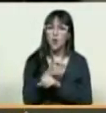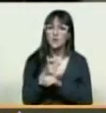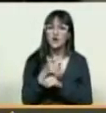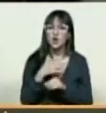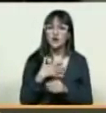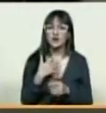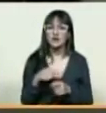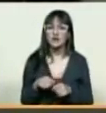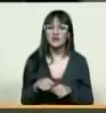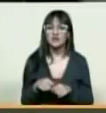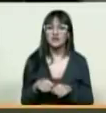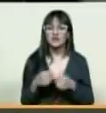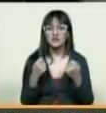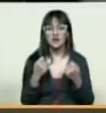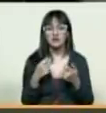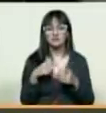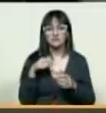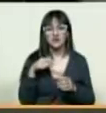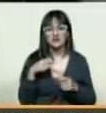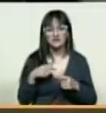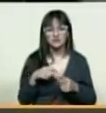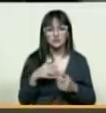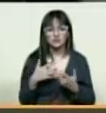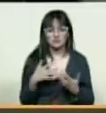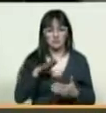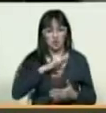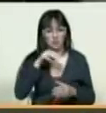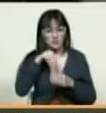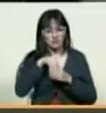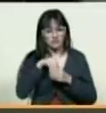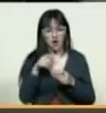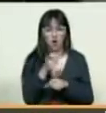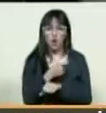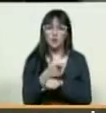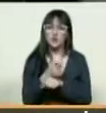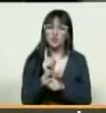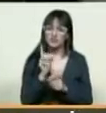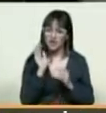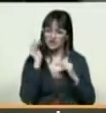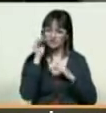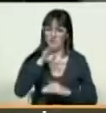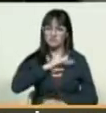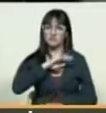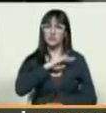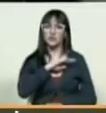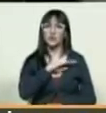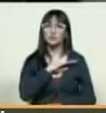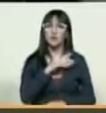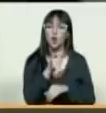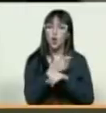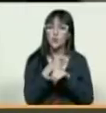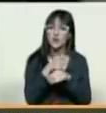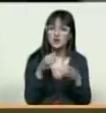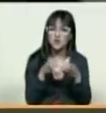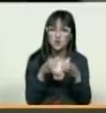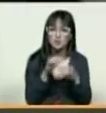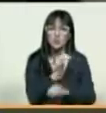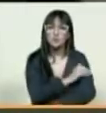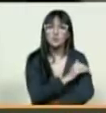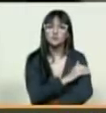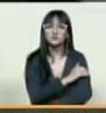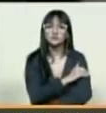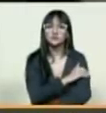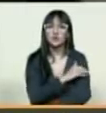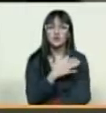las profundas dificultades que tienen en su gobierno, aquellos gobiernos de derecha que intentan restaurar